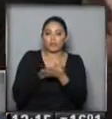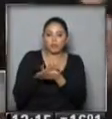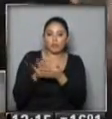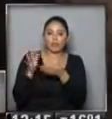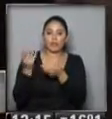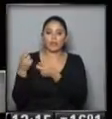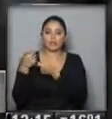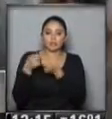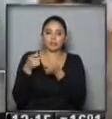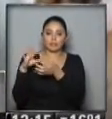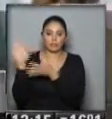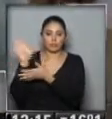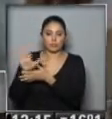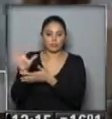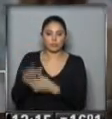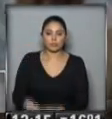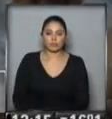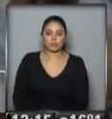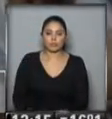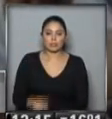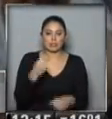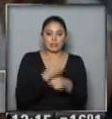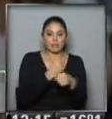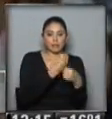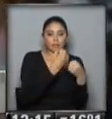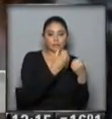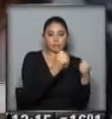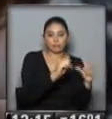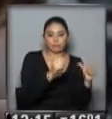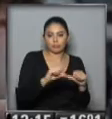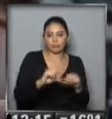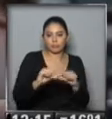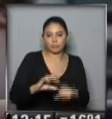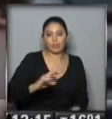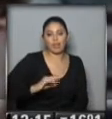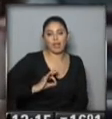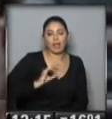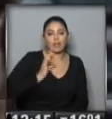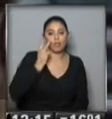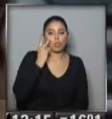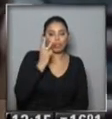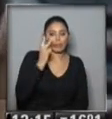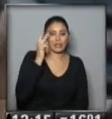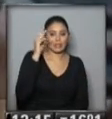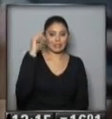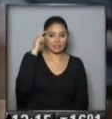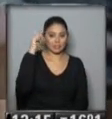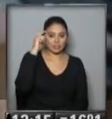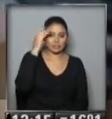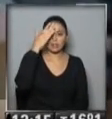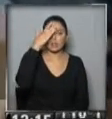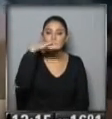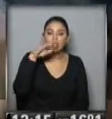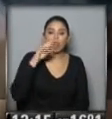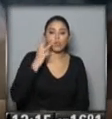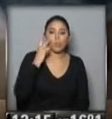Europea. El desempleo se elevó del 9,7% a mediados de 2010 al 16,9% a fines de